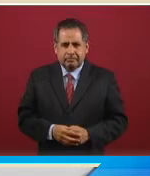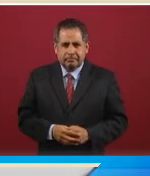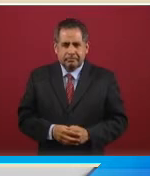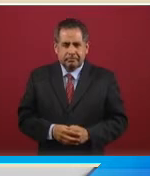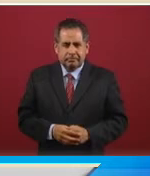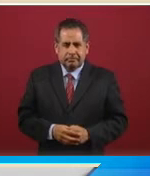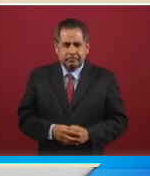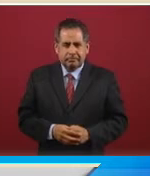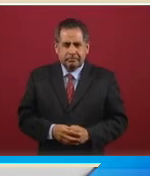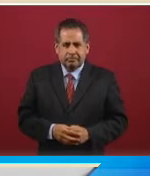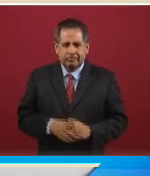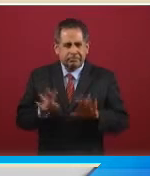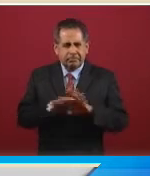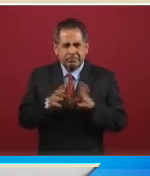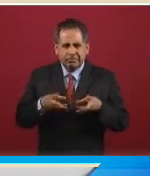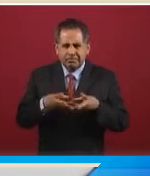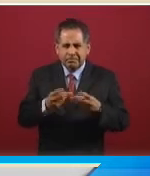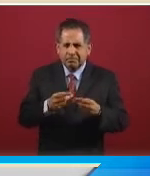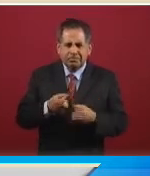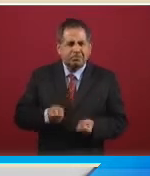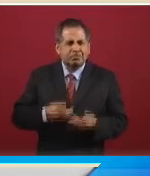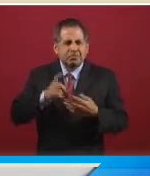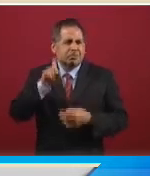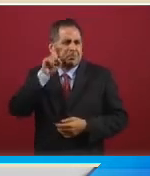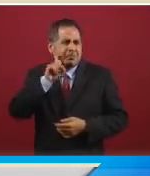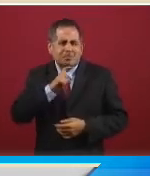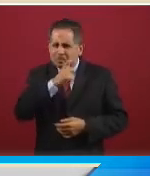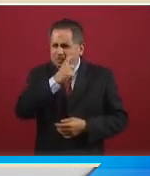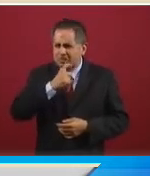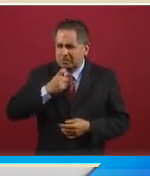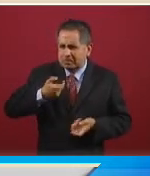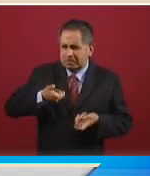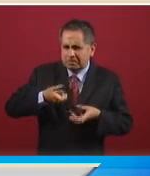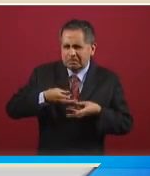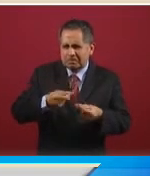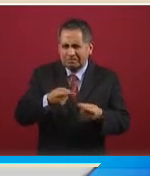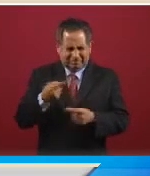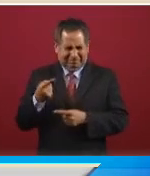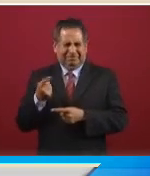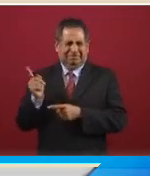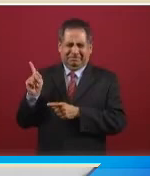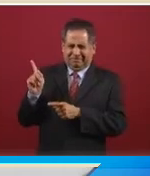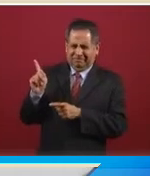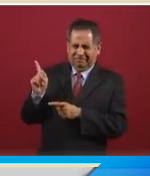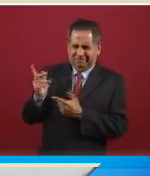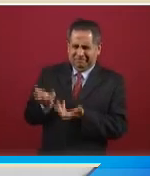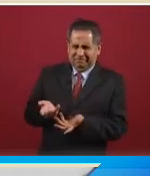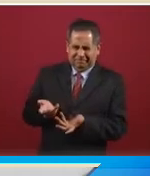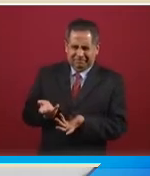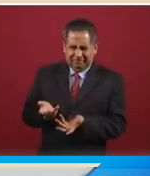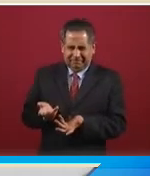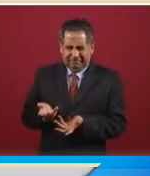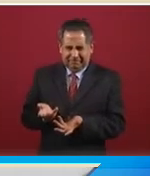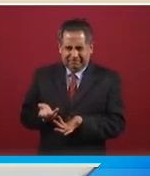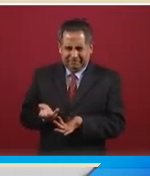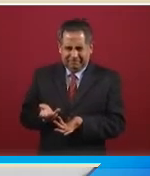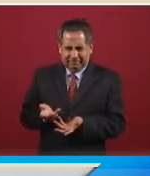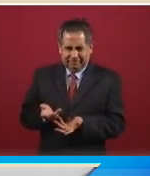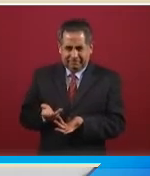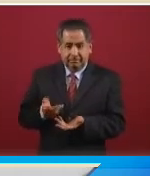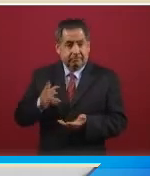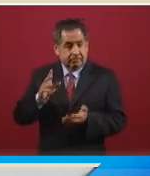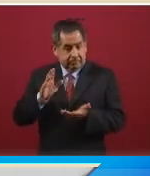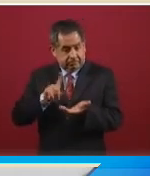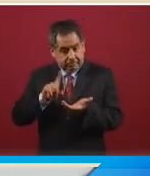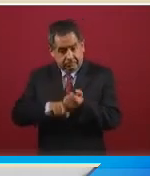En la administración pasada, el realizar un vuelo significaba un gasto de más de 1 millón de pesos solo en insumos. Esta información no se hizo pública